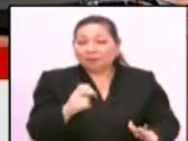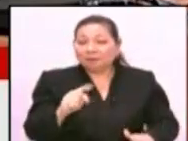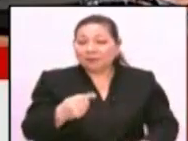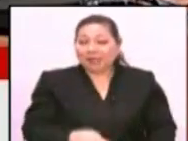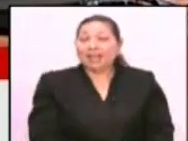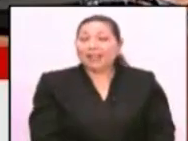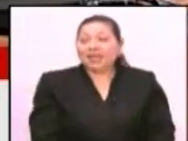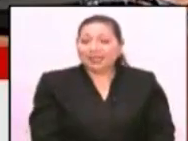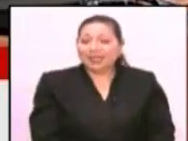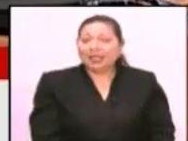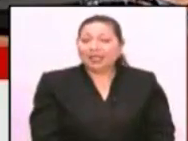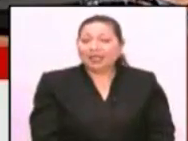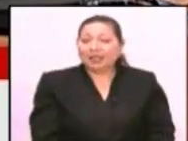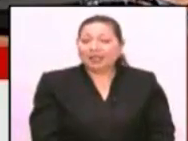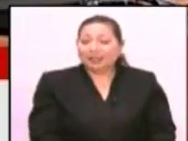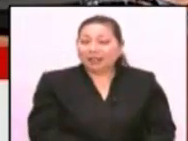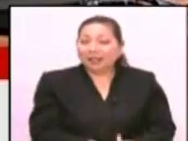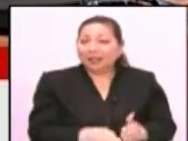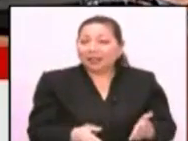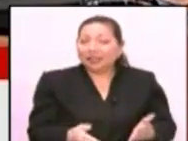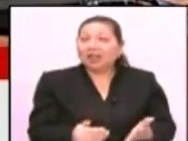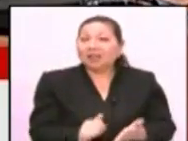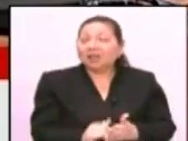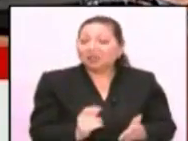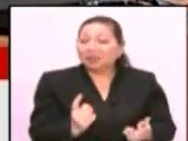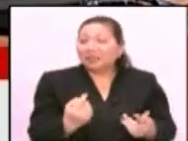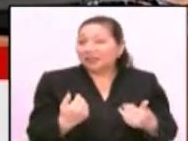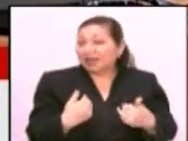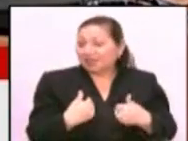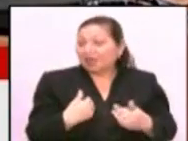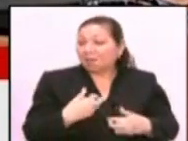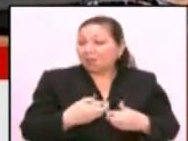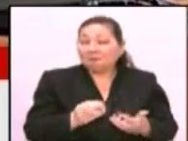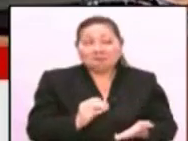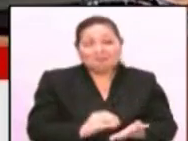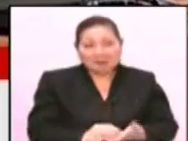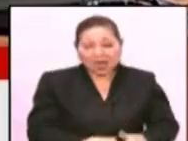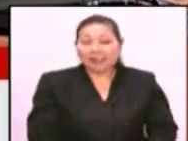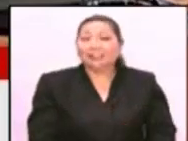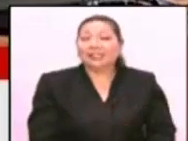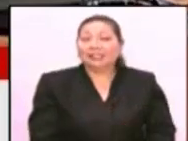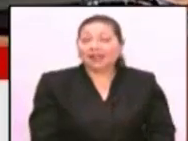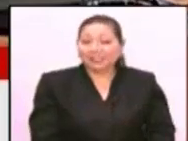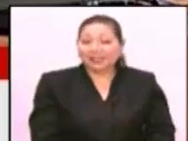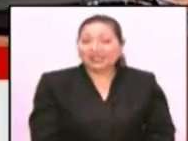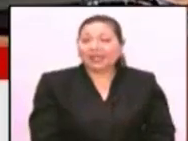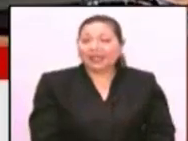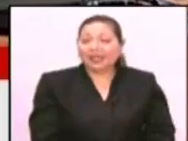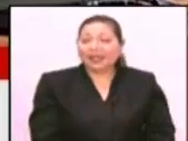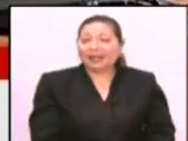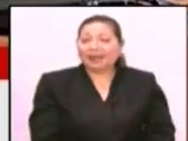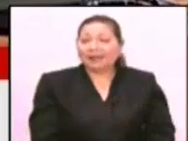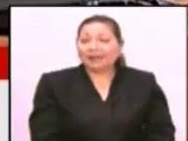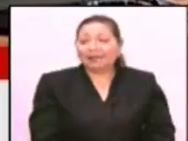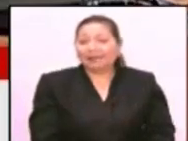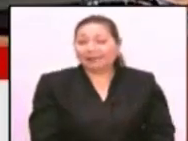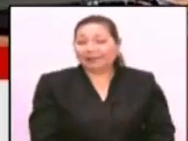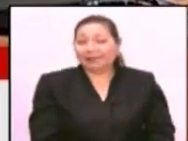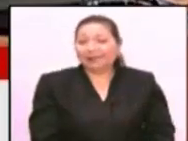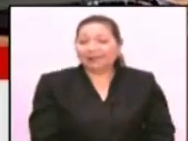7.200.000, incluso en las condiciones en las que se encuentra. Podemos producir mucho más y eso esperamos producirlo.